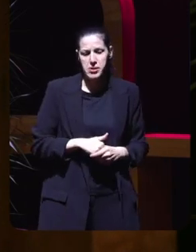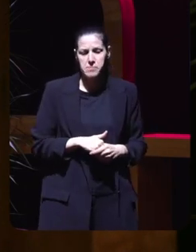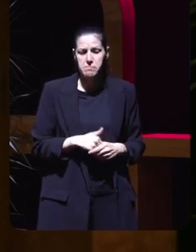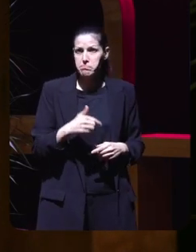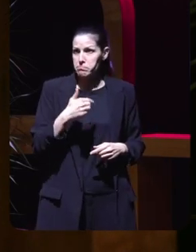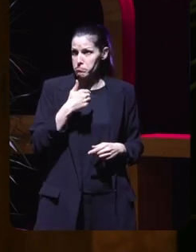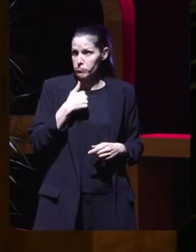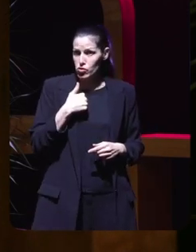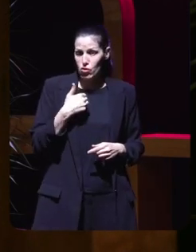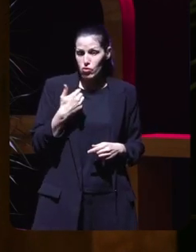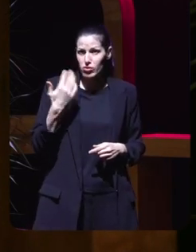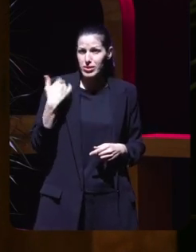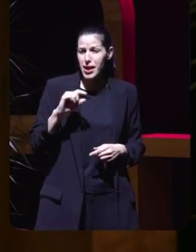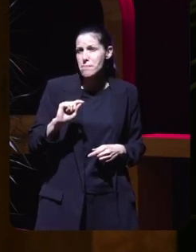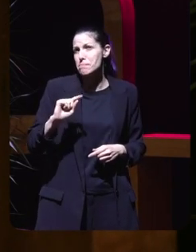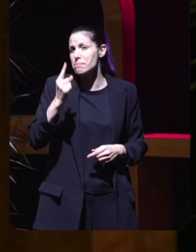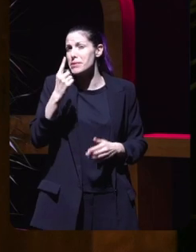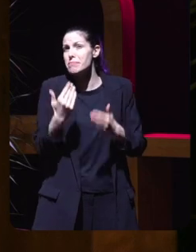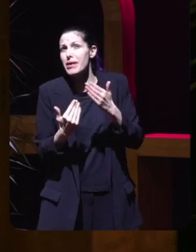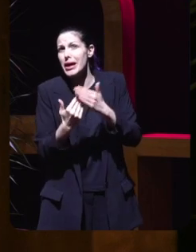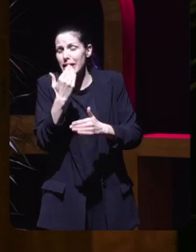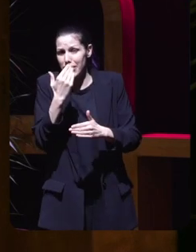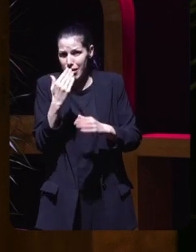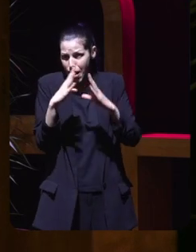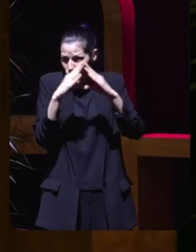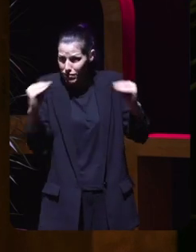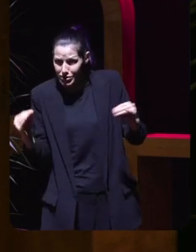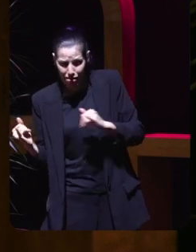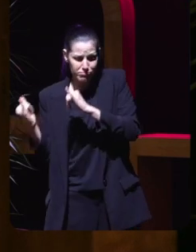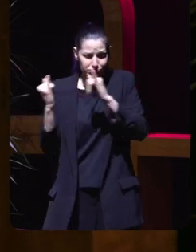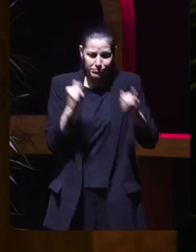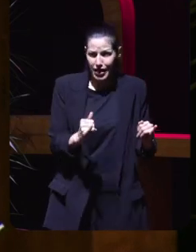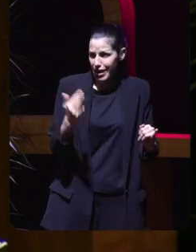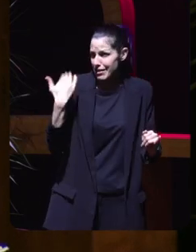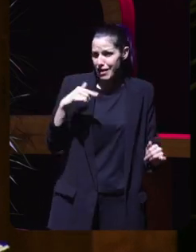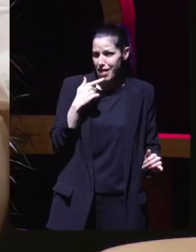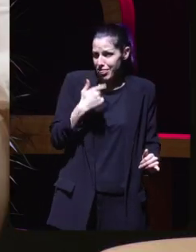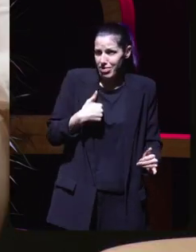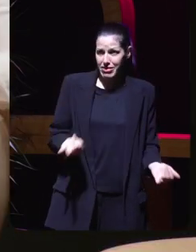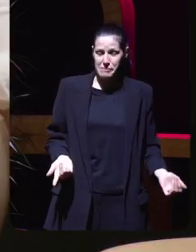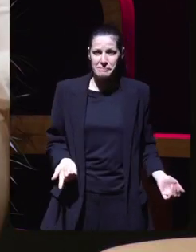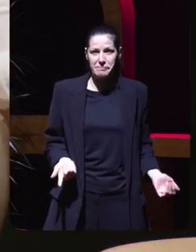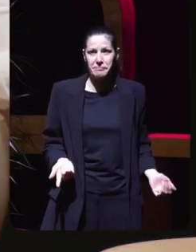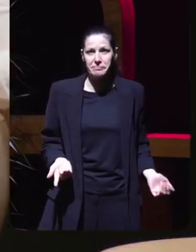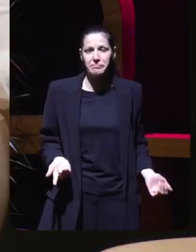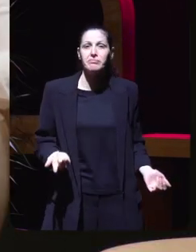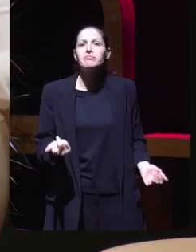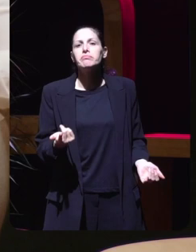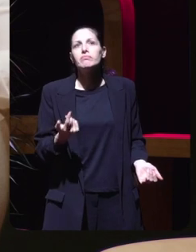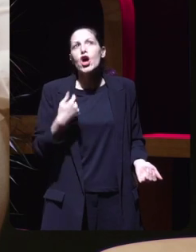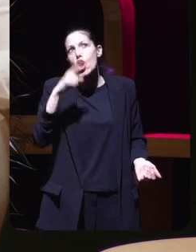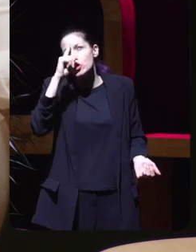pasamos primero día de carrera o sea entrando fuerte no comenzando ahí con ánimo a carreira creo que debemos